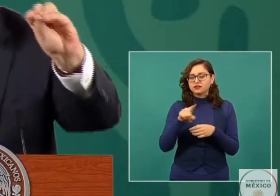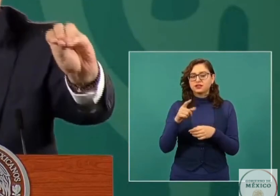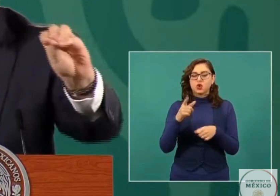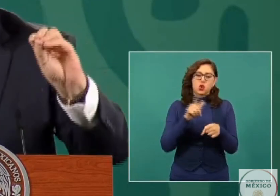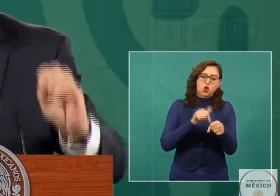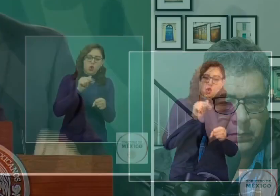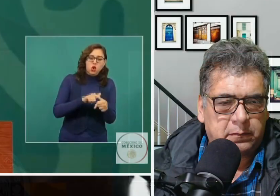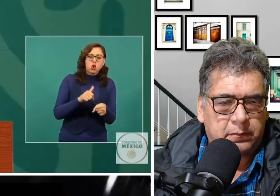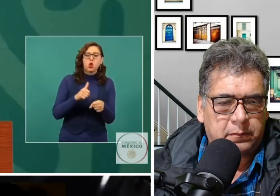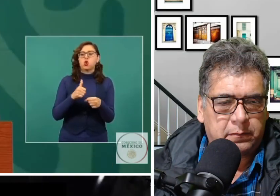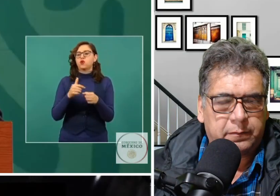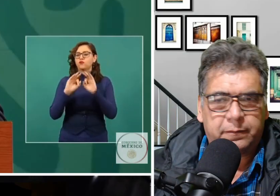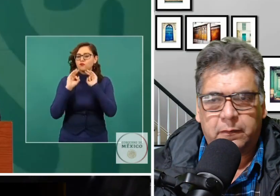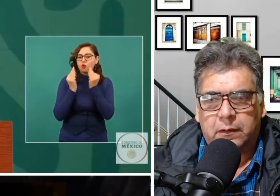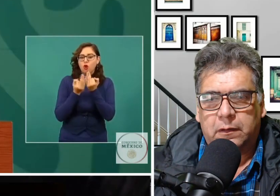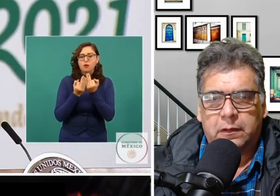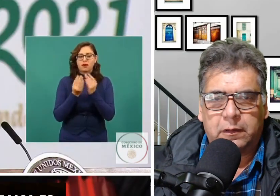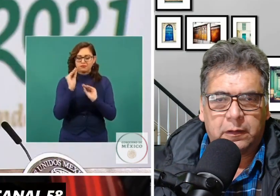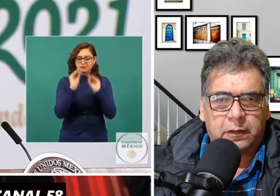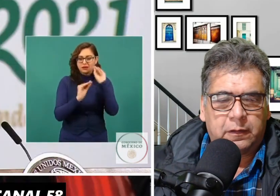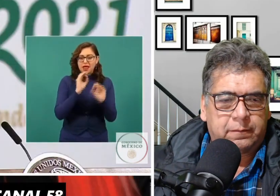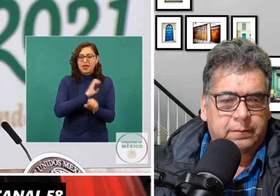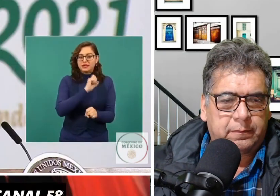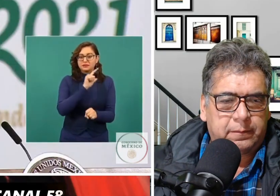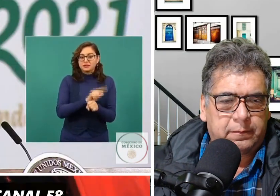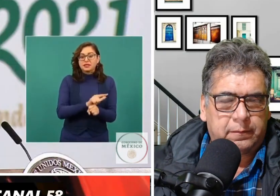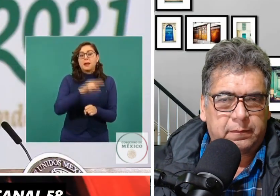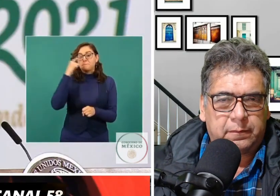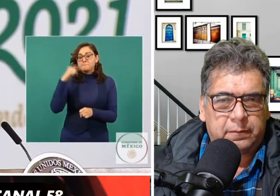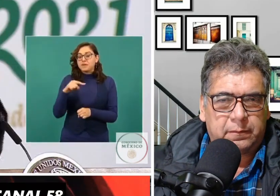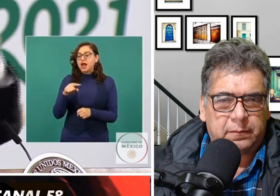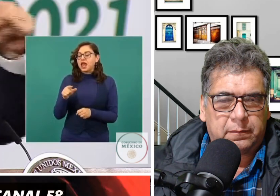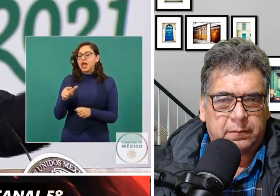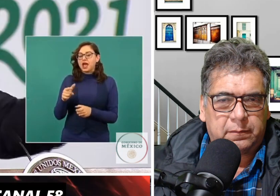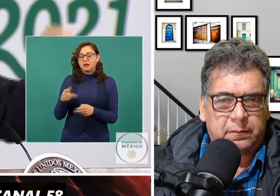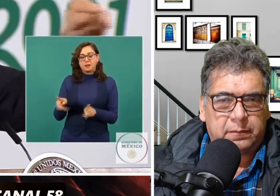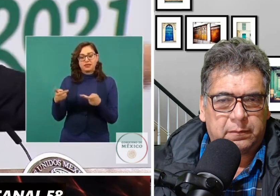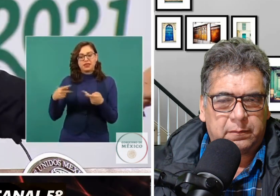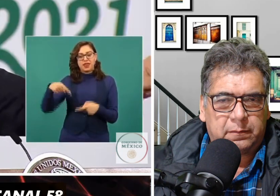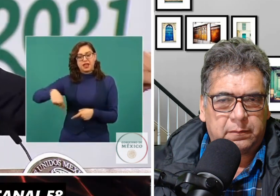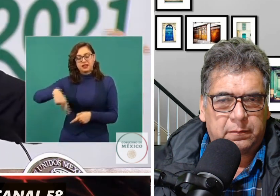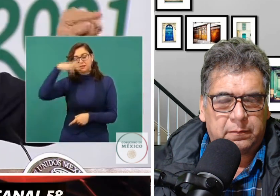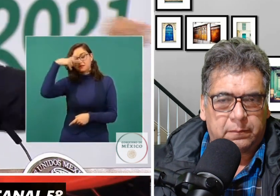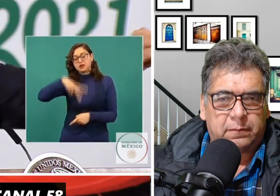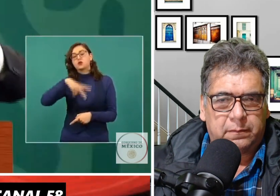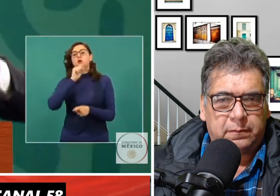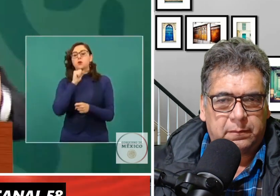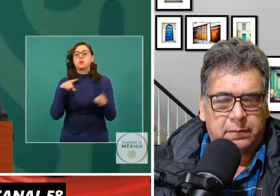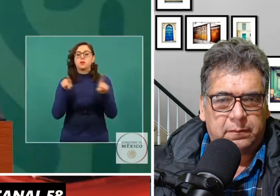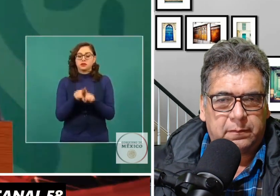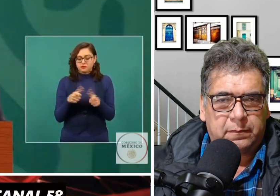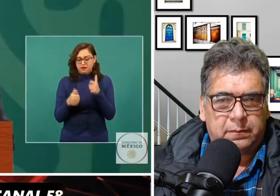que va dirigido a ese grupo. También están financiando videojuegos, para fomentar la expansión del consumo de armas con los